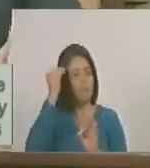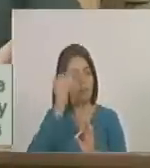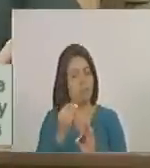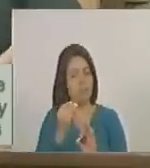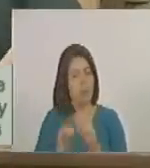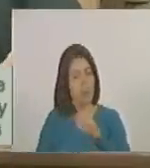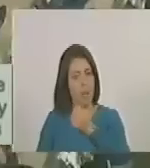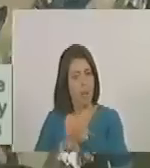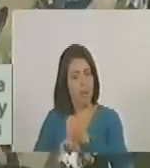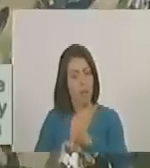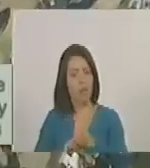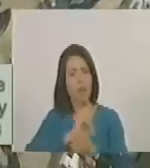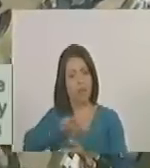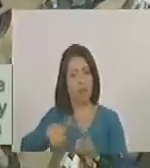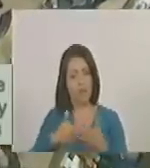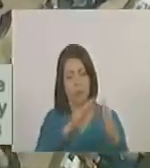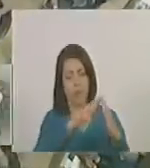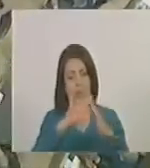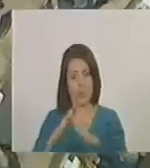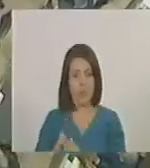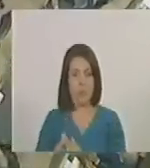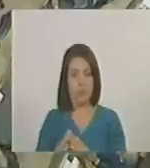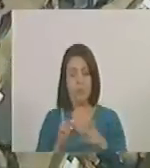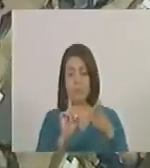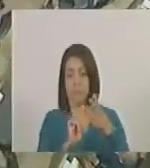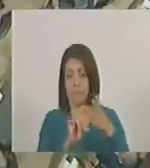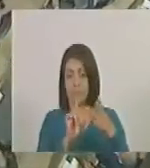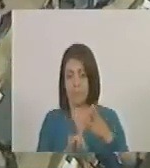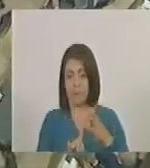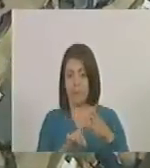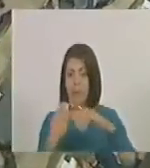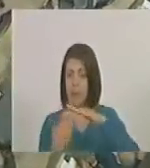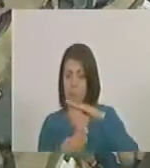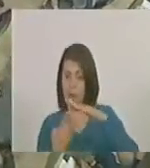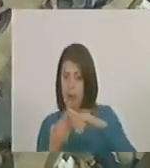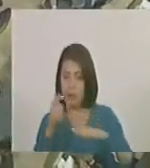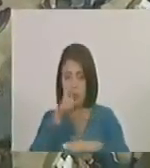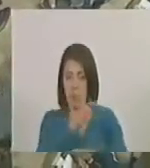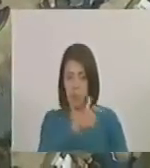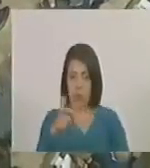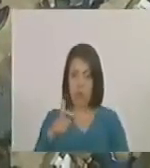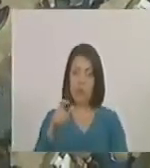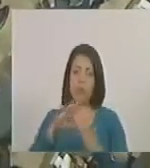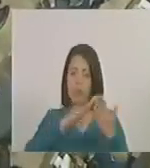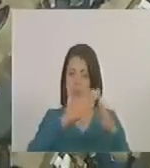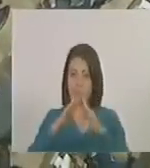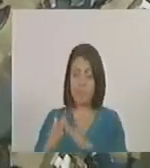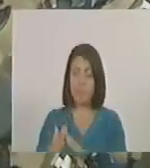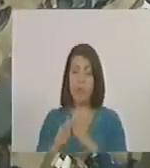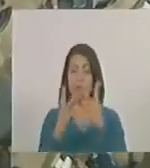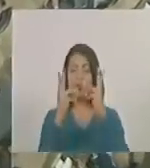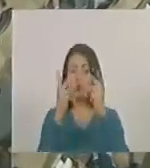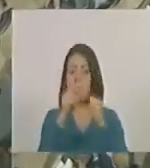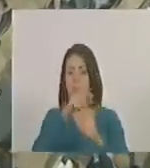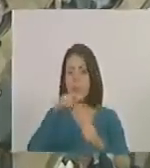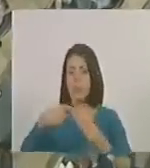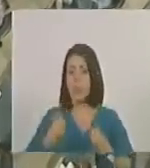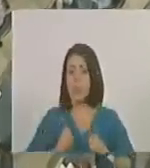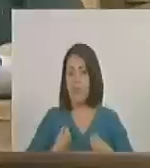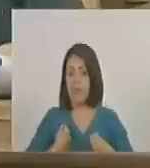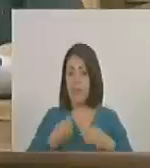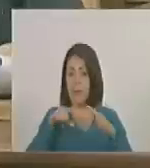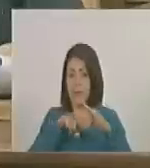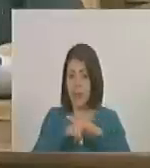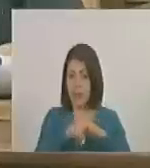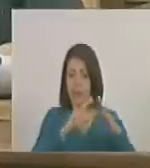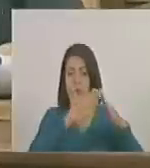base poblacional de la comunidad. 3. Base poblacional de la comunidad. Es el número de habitantes dentro